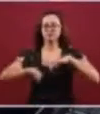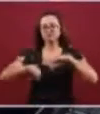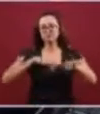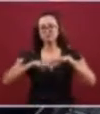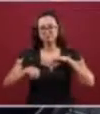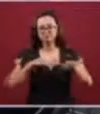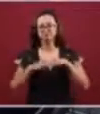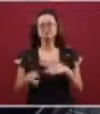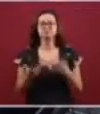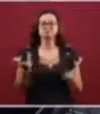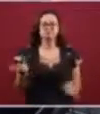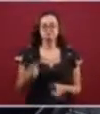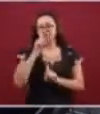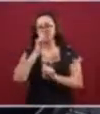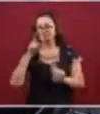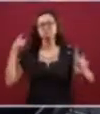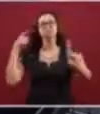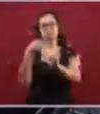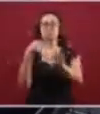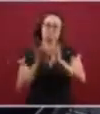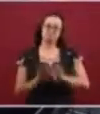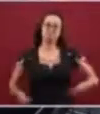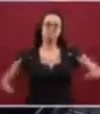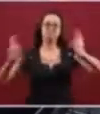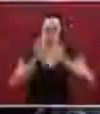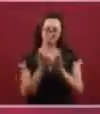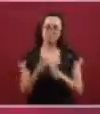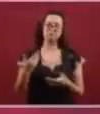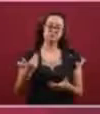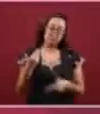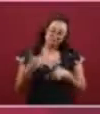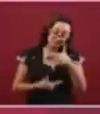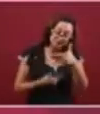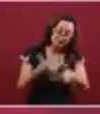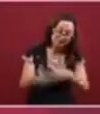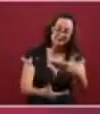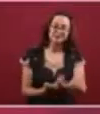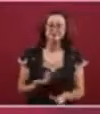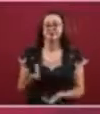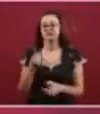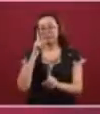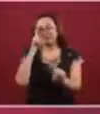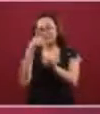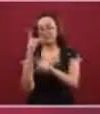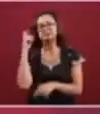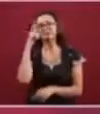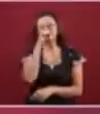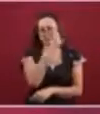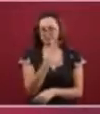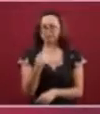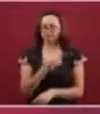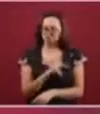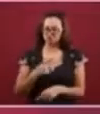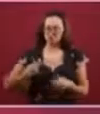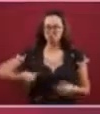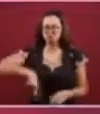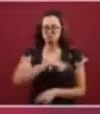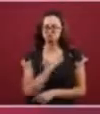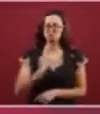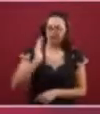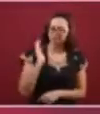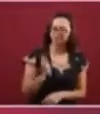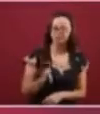y esa nueva agencia tiene retos y esos retos somos los que estamos tomando para ofrecerle y garantizar a